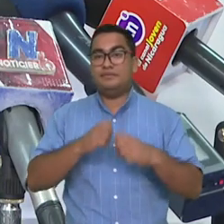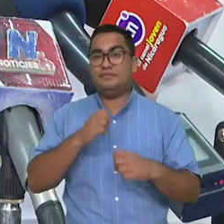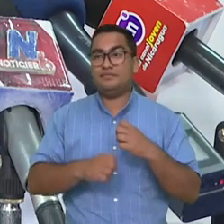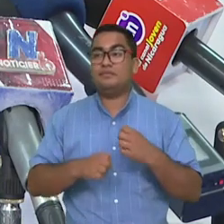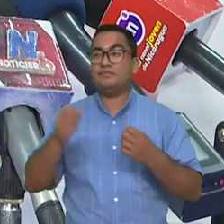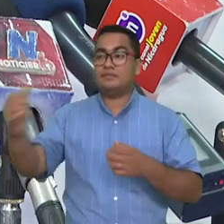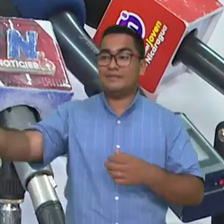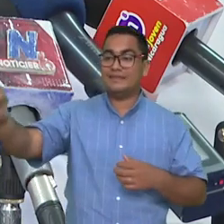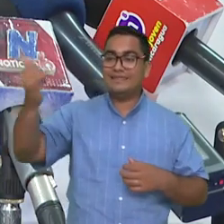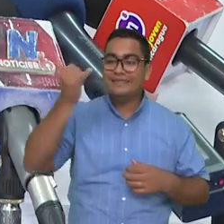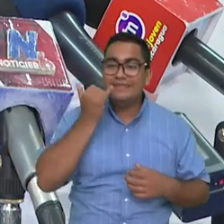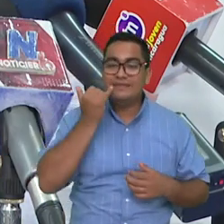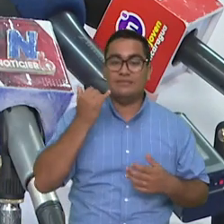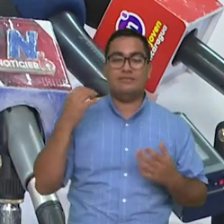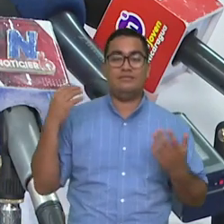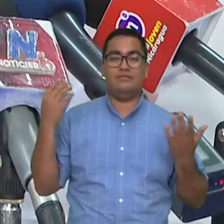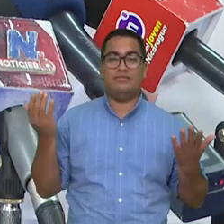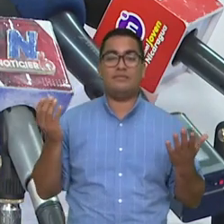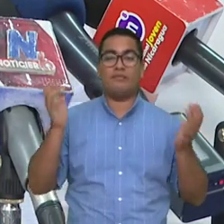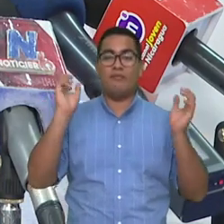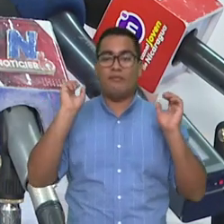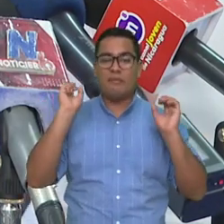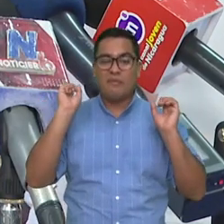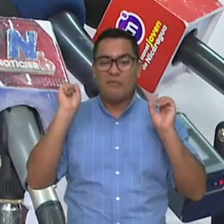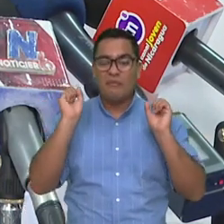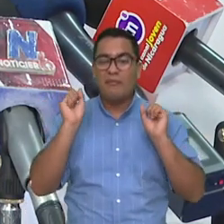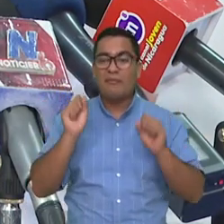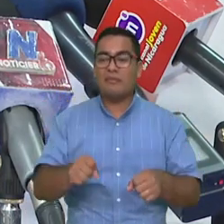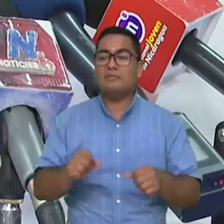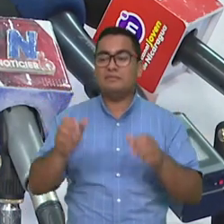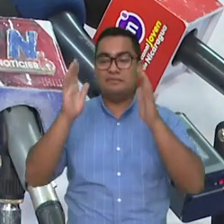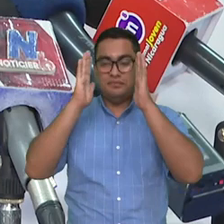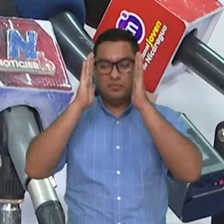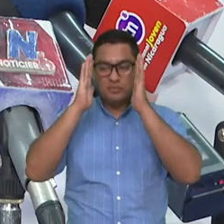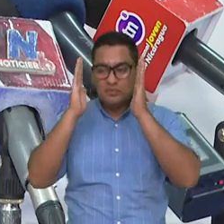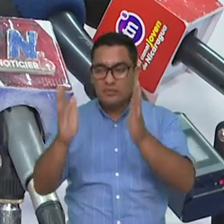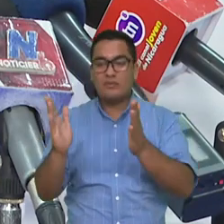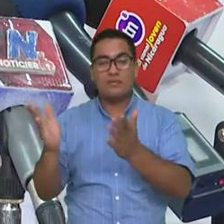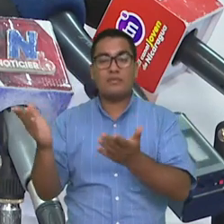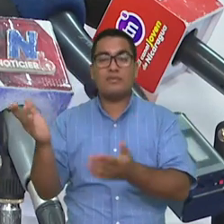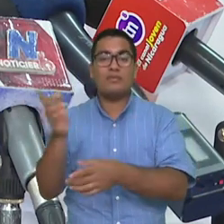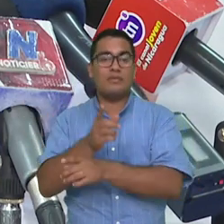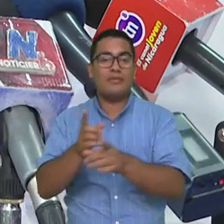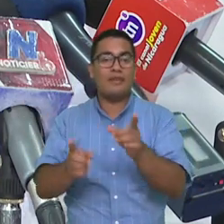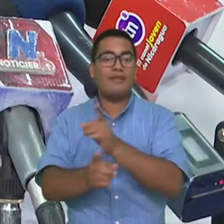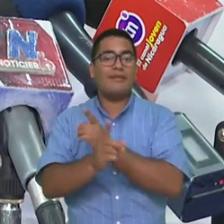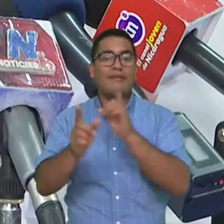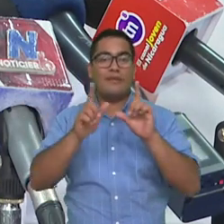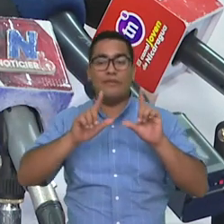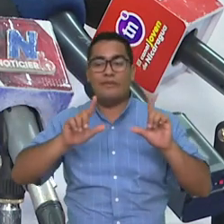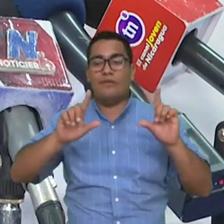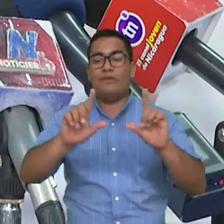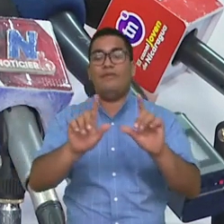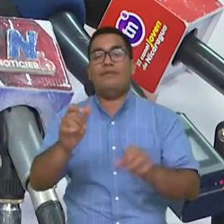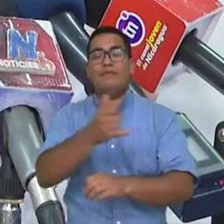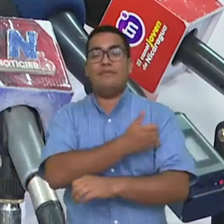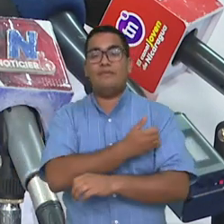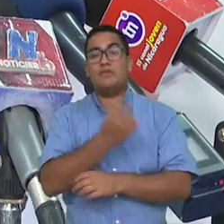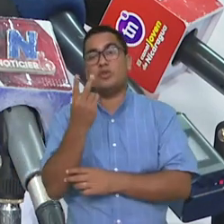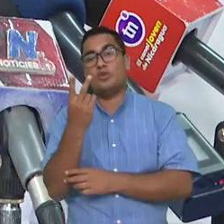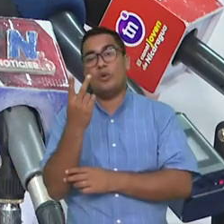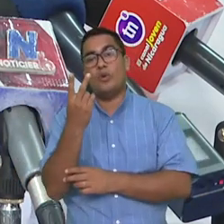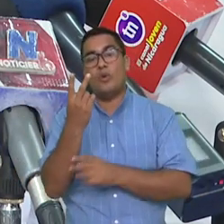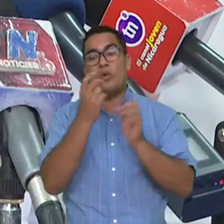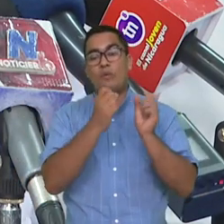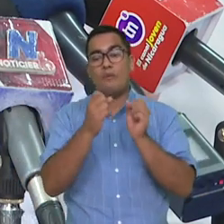comuniquen inmediatamente que podemos hacer la atención y que debemos ingresar. Y estas dos personas, estos dos ciudadanos, han